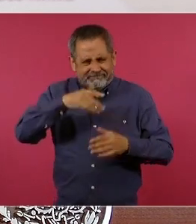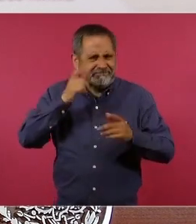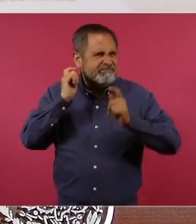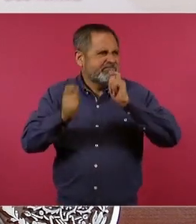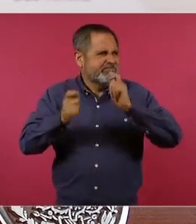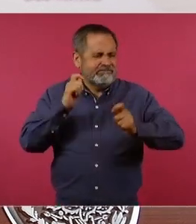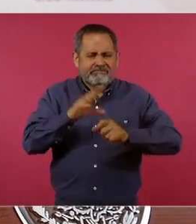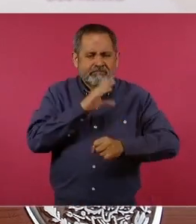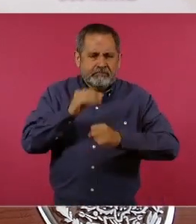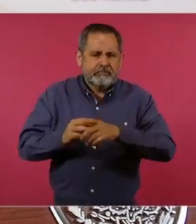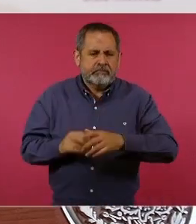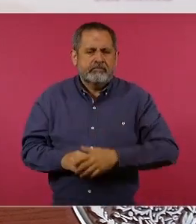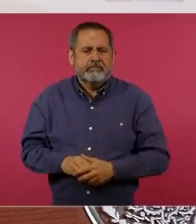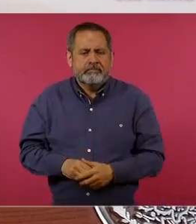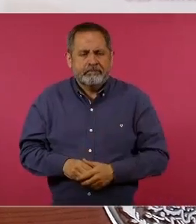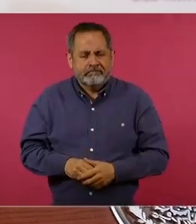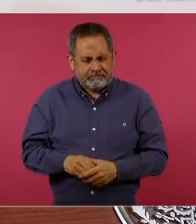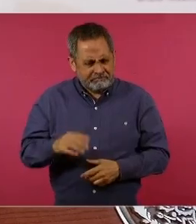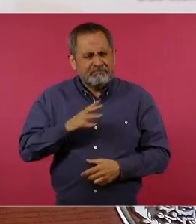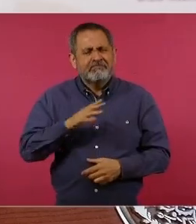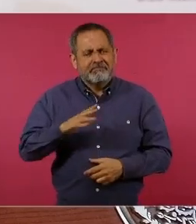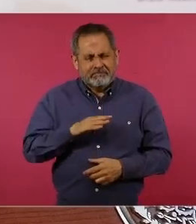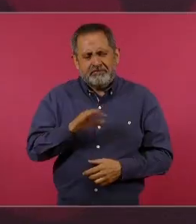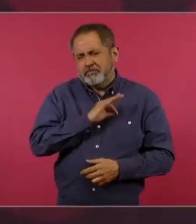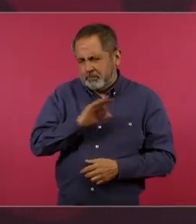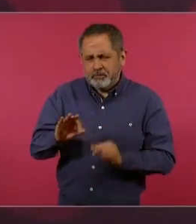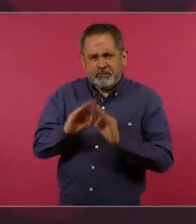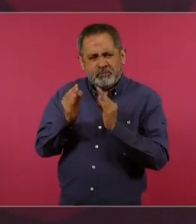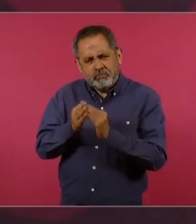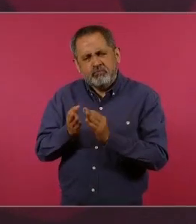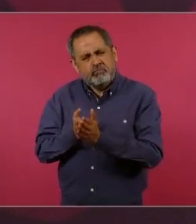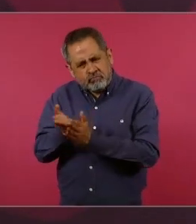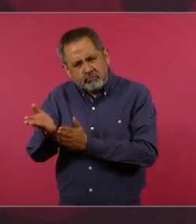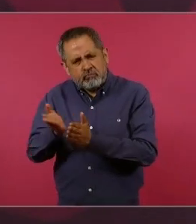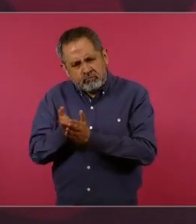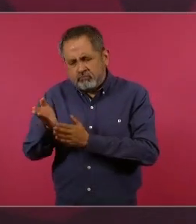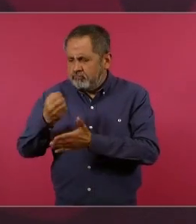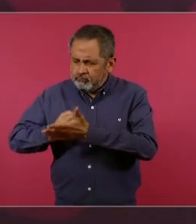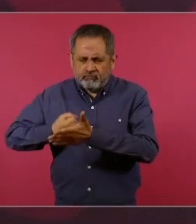y hay formas de